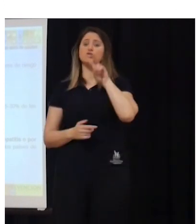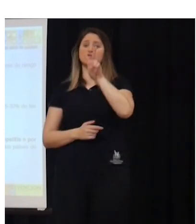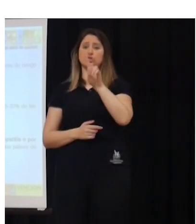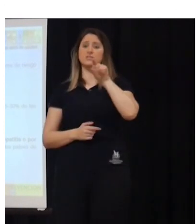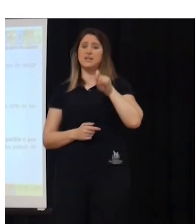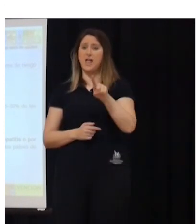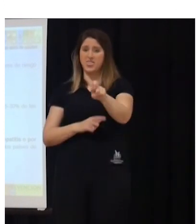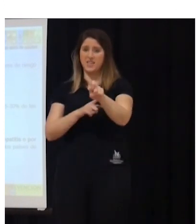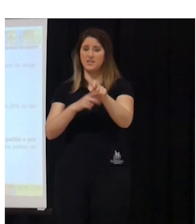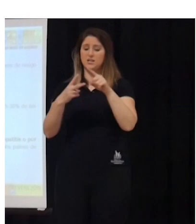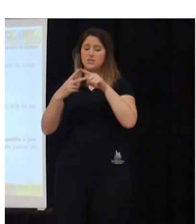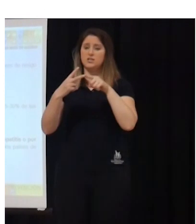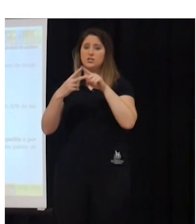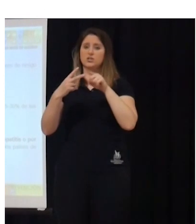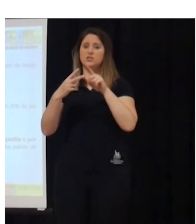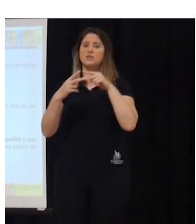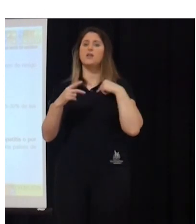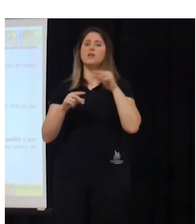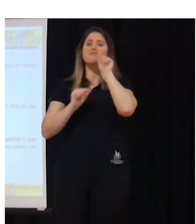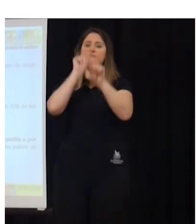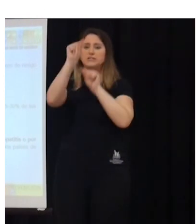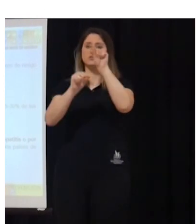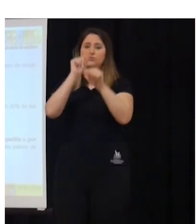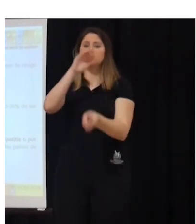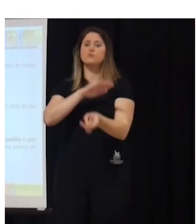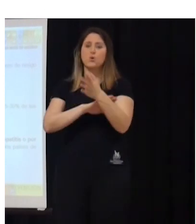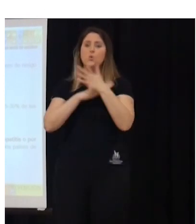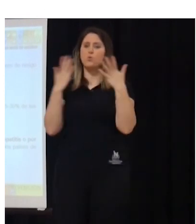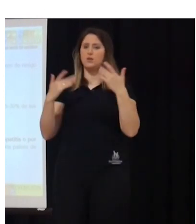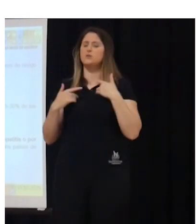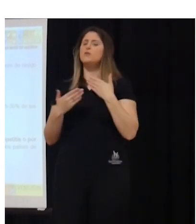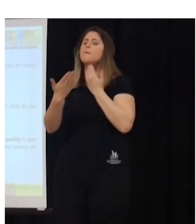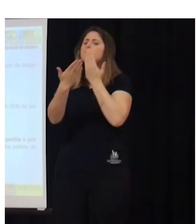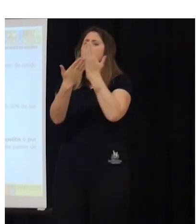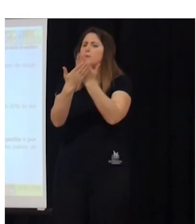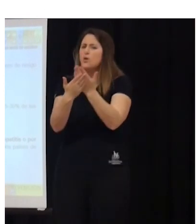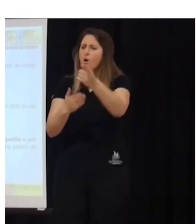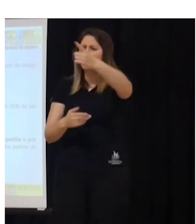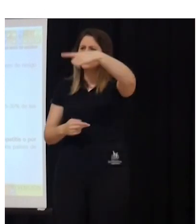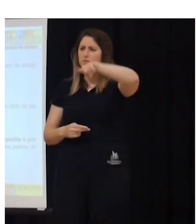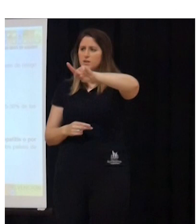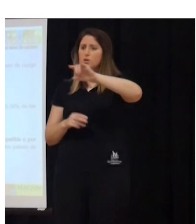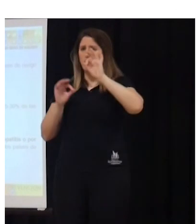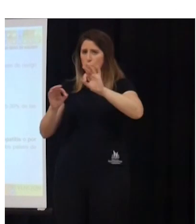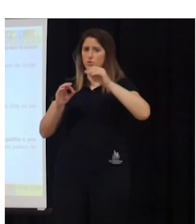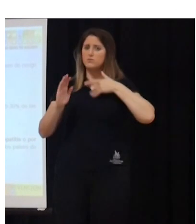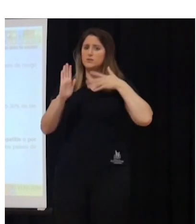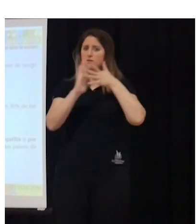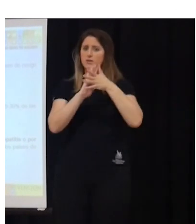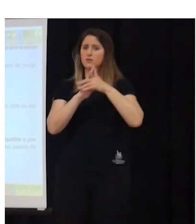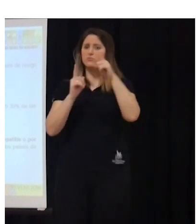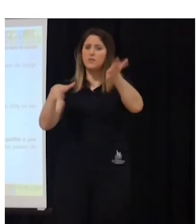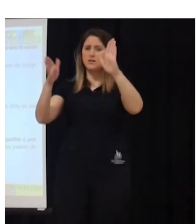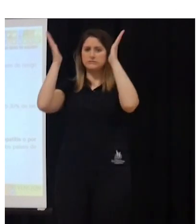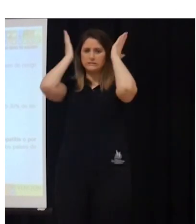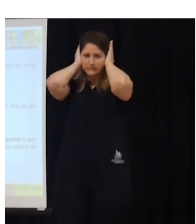cánceres que tienen un origen infeccioso. Y en esto les voy a pedir, cuando llegue el momento, que abran bien las